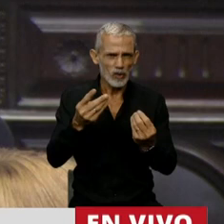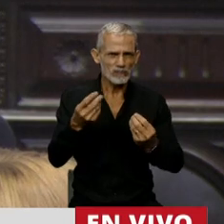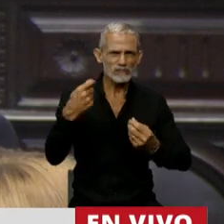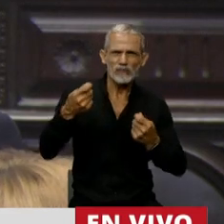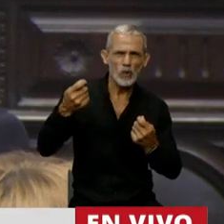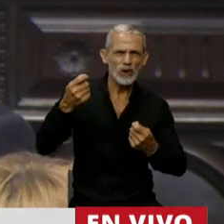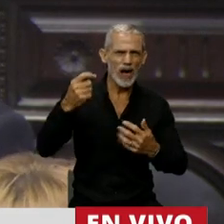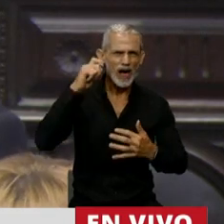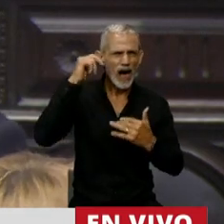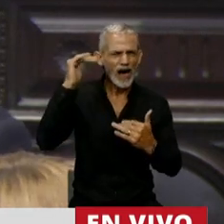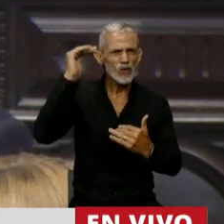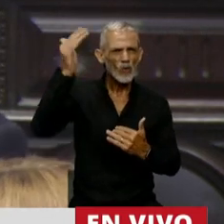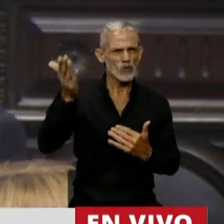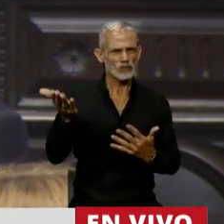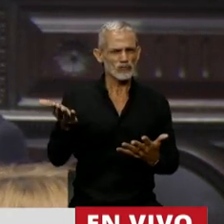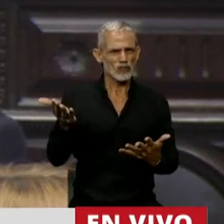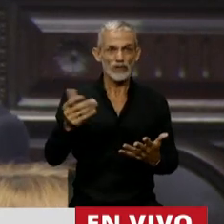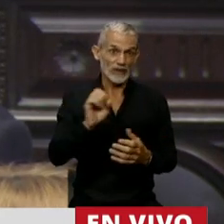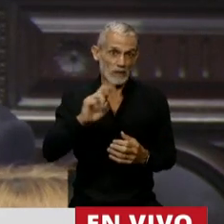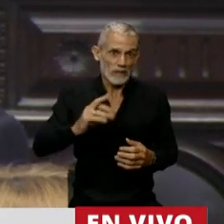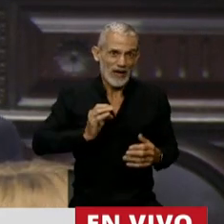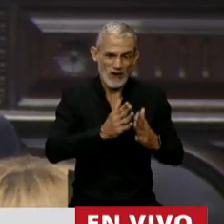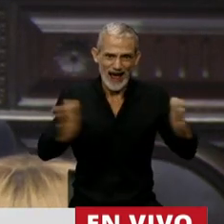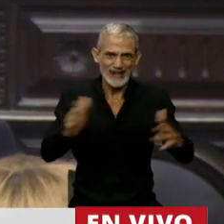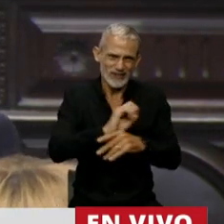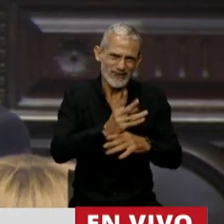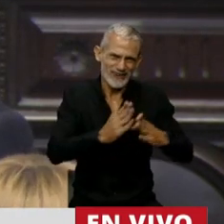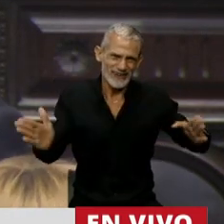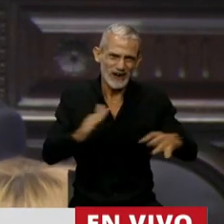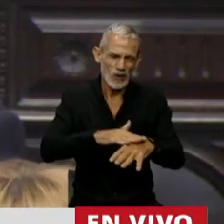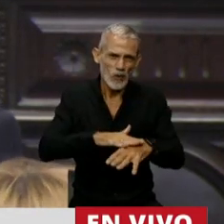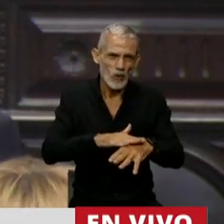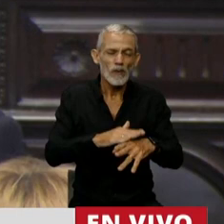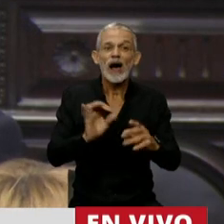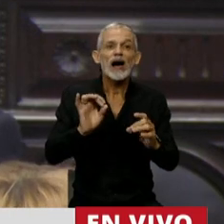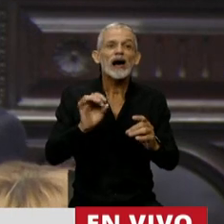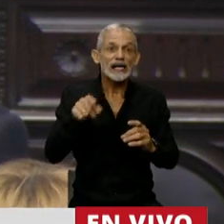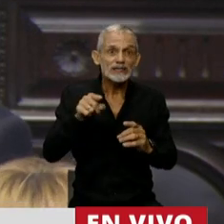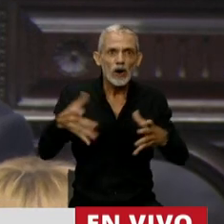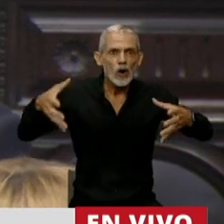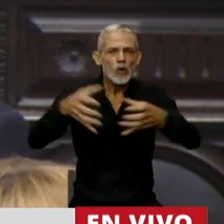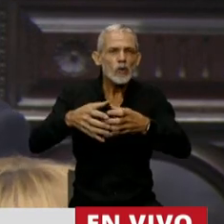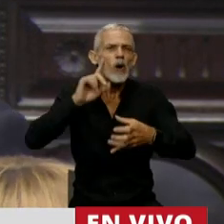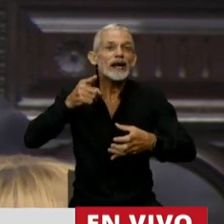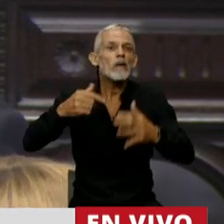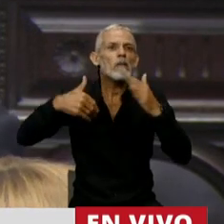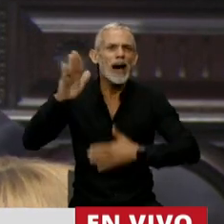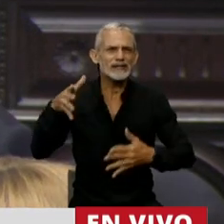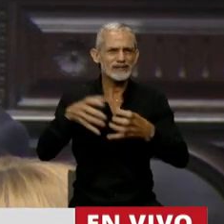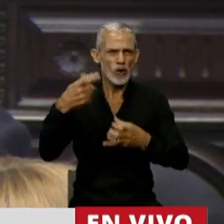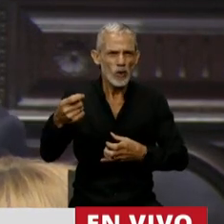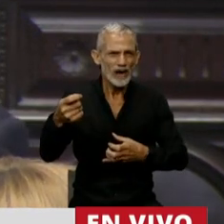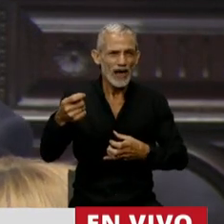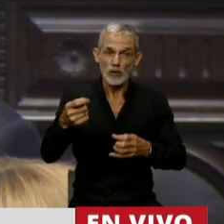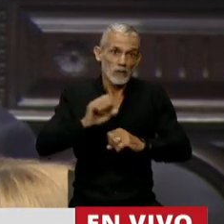nuestros adultos mayores. En el peor año a partir de la pandemia, donde son el principal grupo de riesgo, es donde